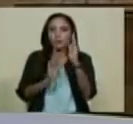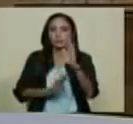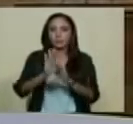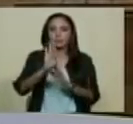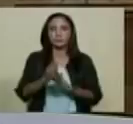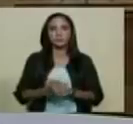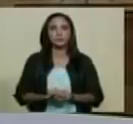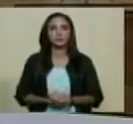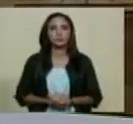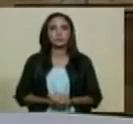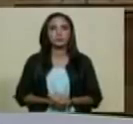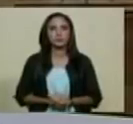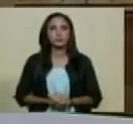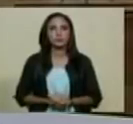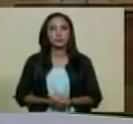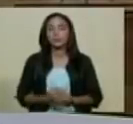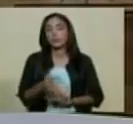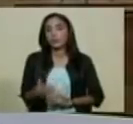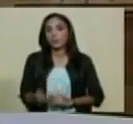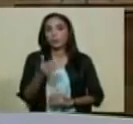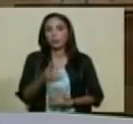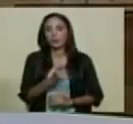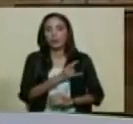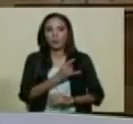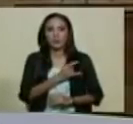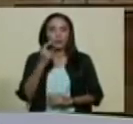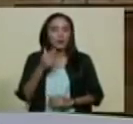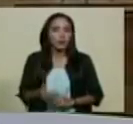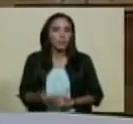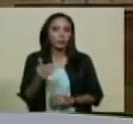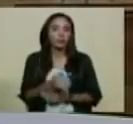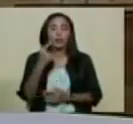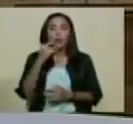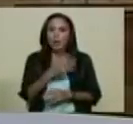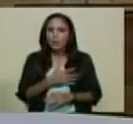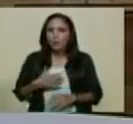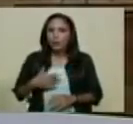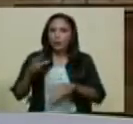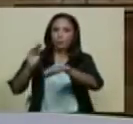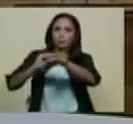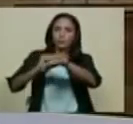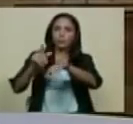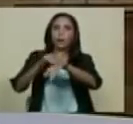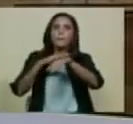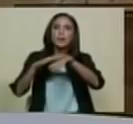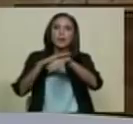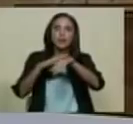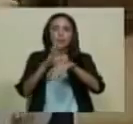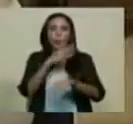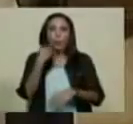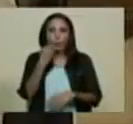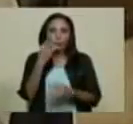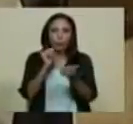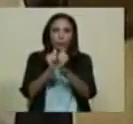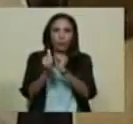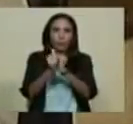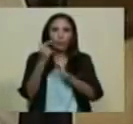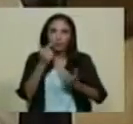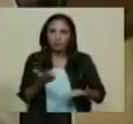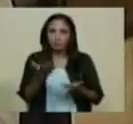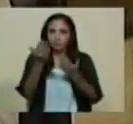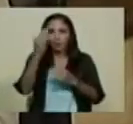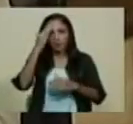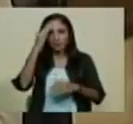Muy importante, esta universidad nacional, yo quisiera que el ministro de la Juventud, que ha estado cerca de este proceso